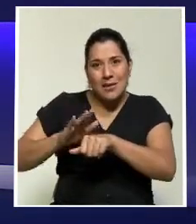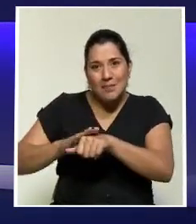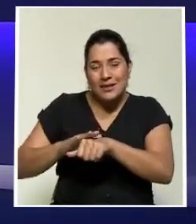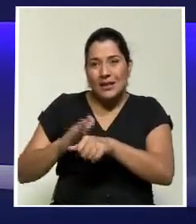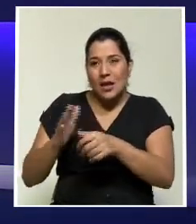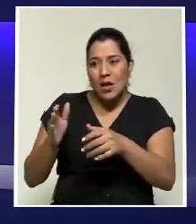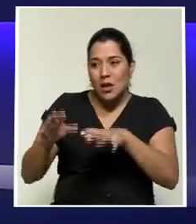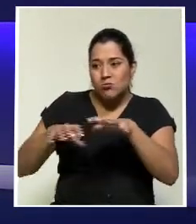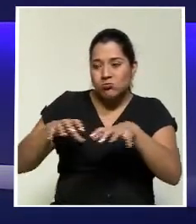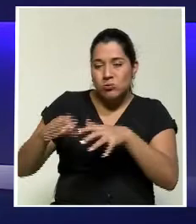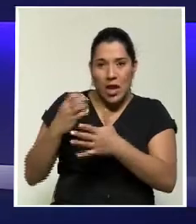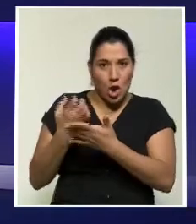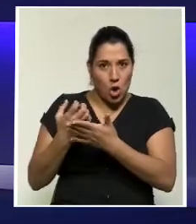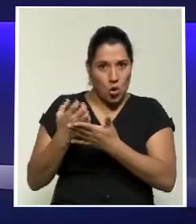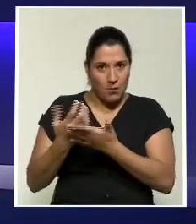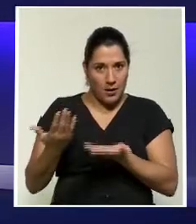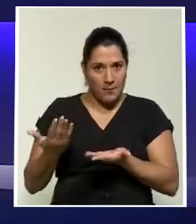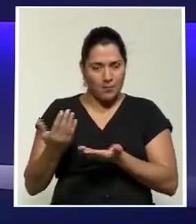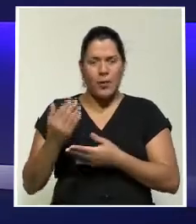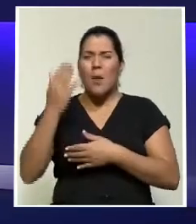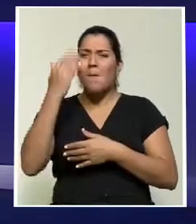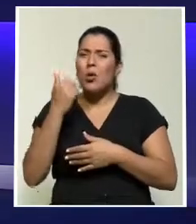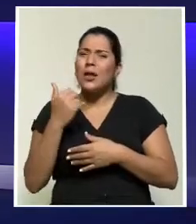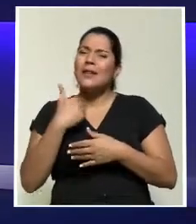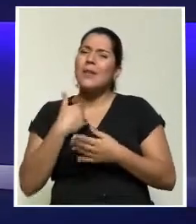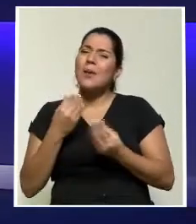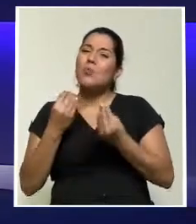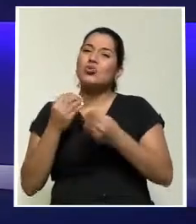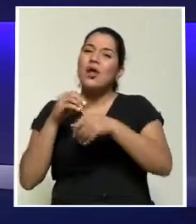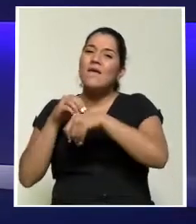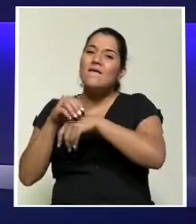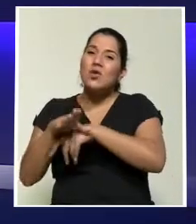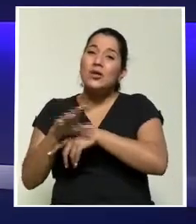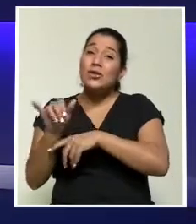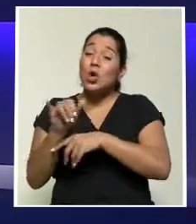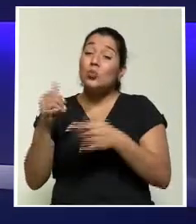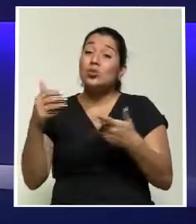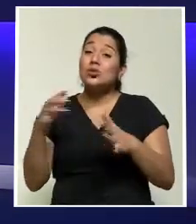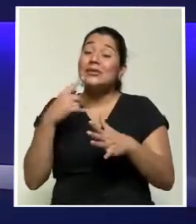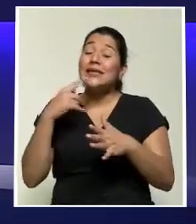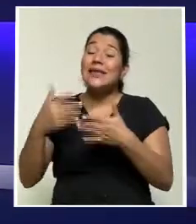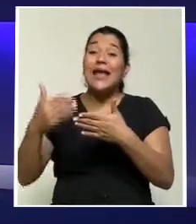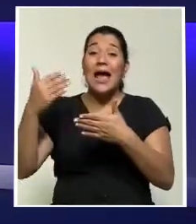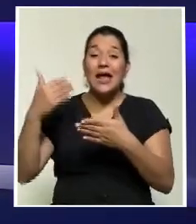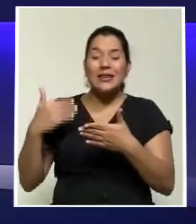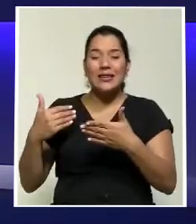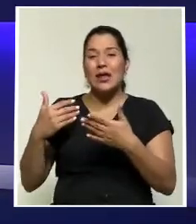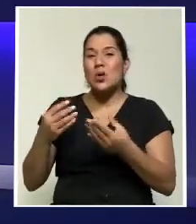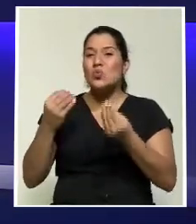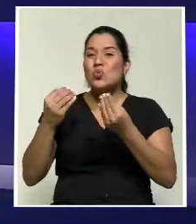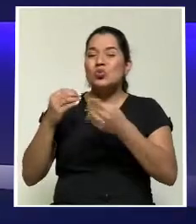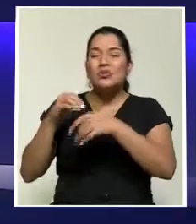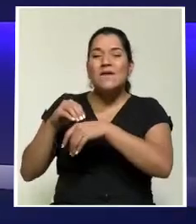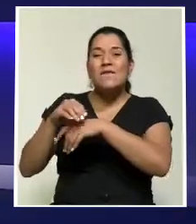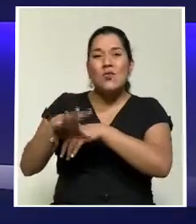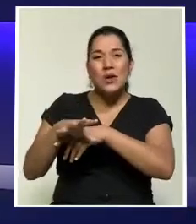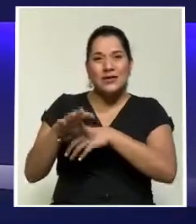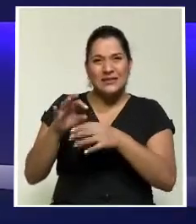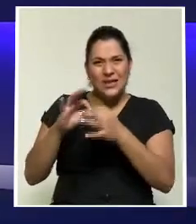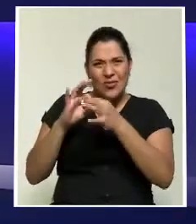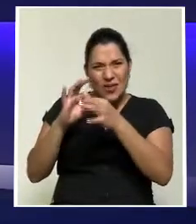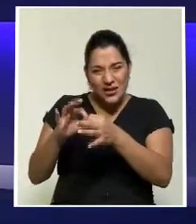es que también hay mucha influencia, ¿verdad? Como lo decíamos anteriormente, mucha influencia de